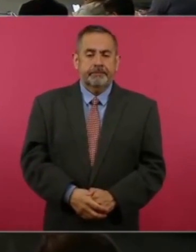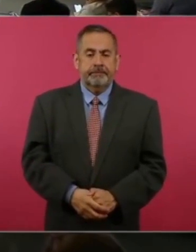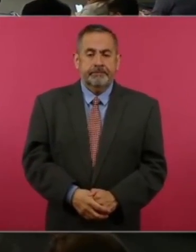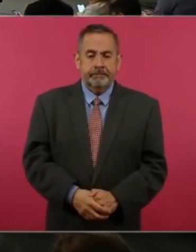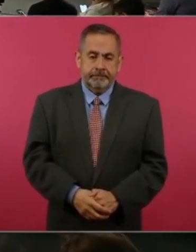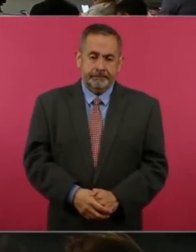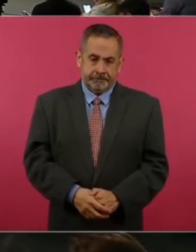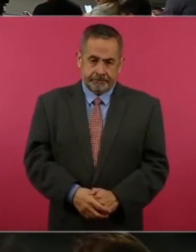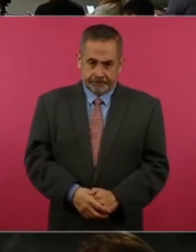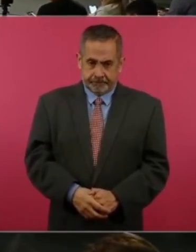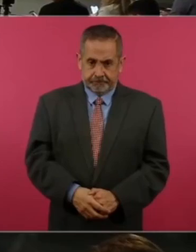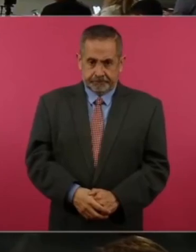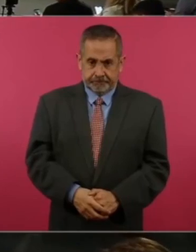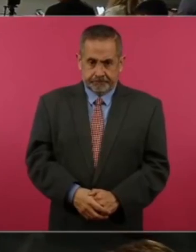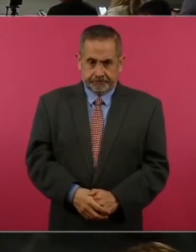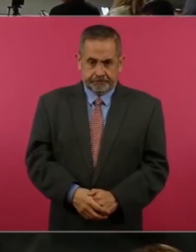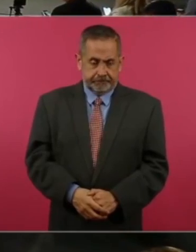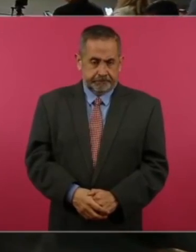Sí.